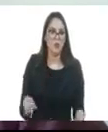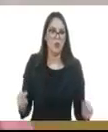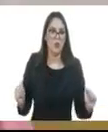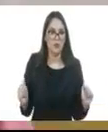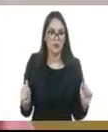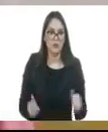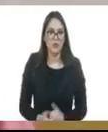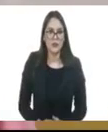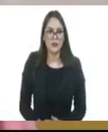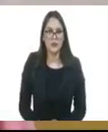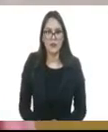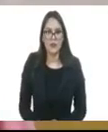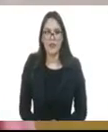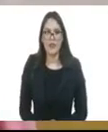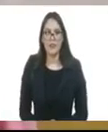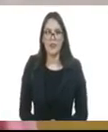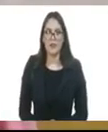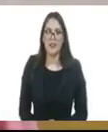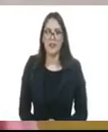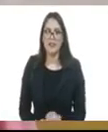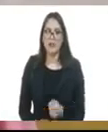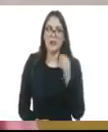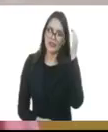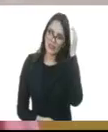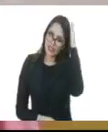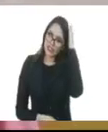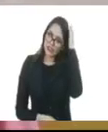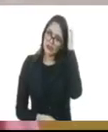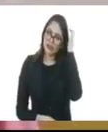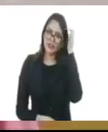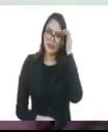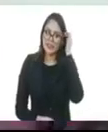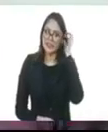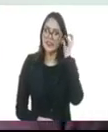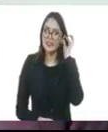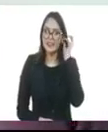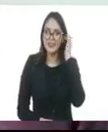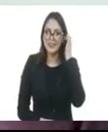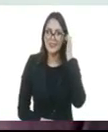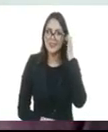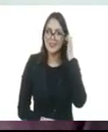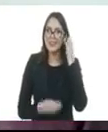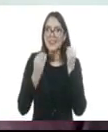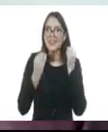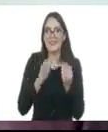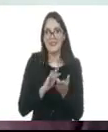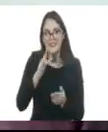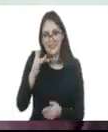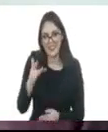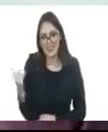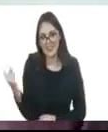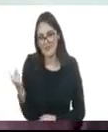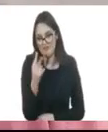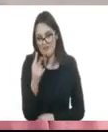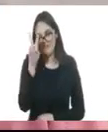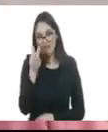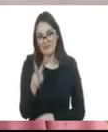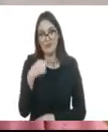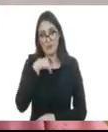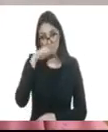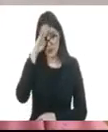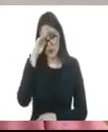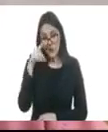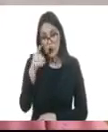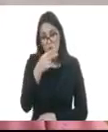Muchas gracias tanto a Rodolfo como a Eliana. Y yo creo que lo que ustedes han hecho, pues aparte